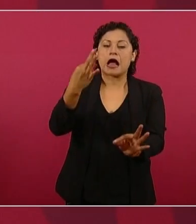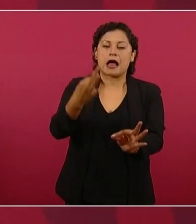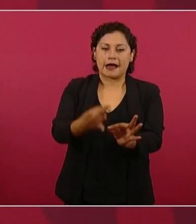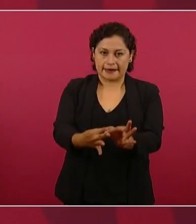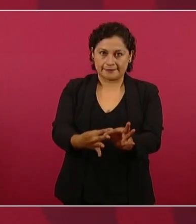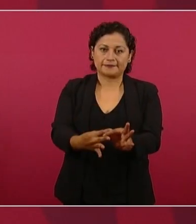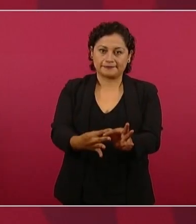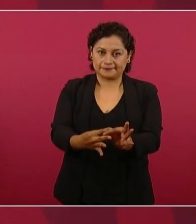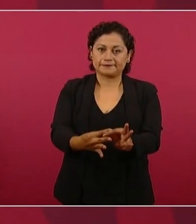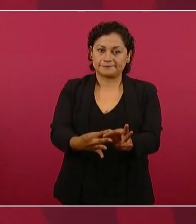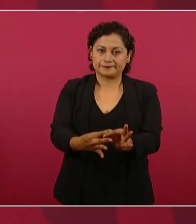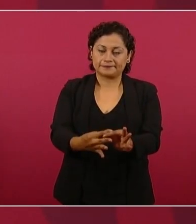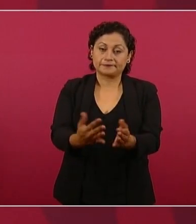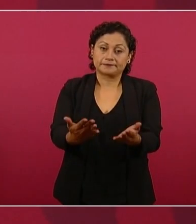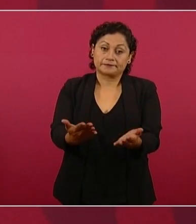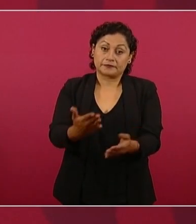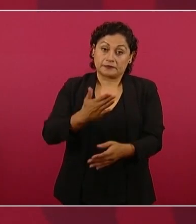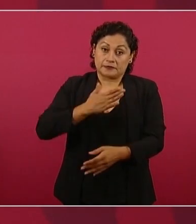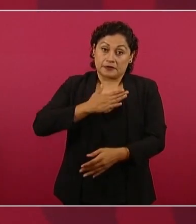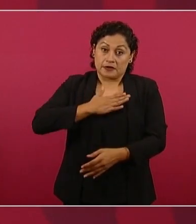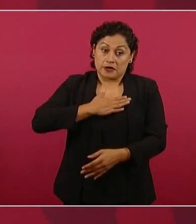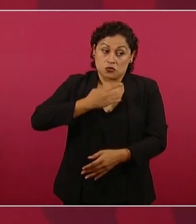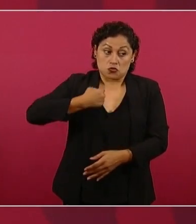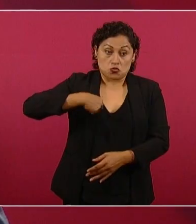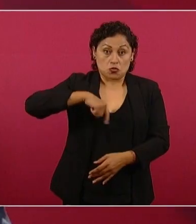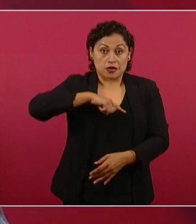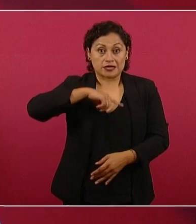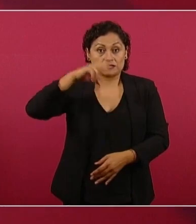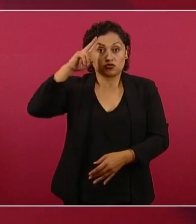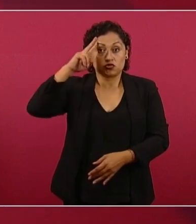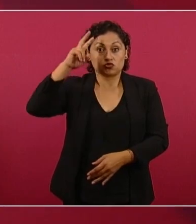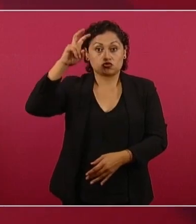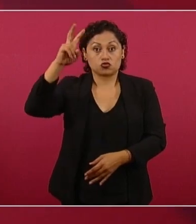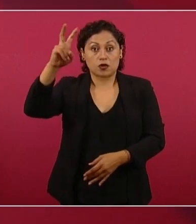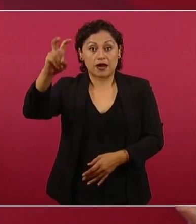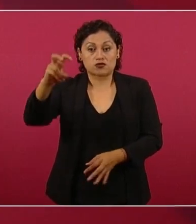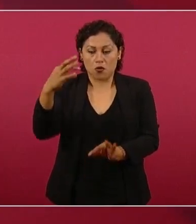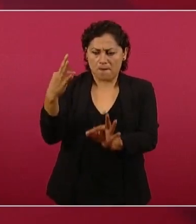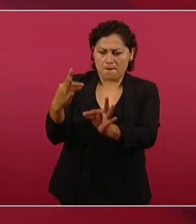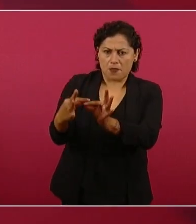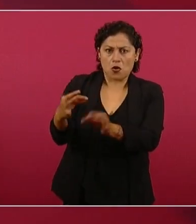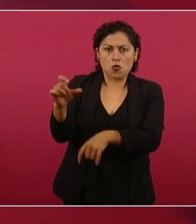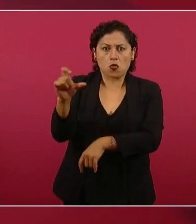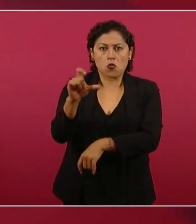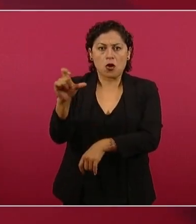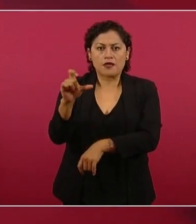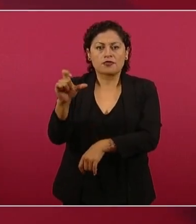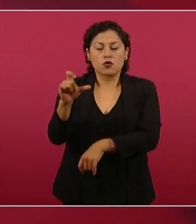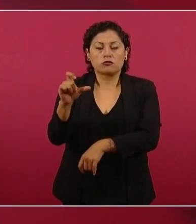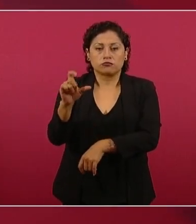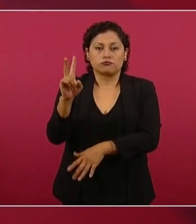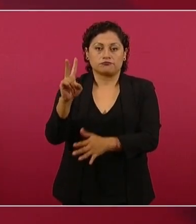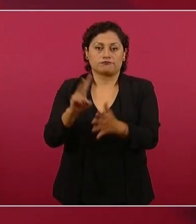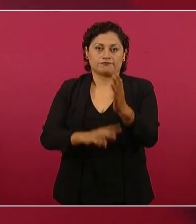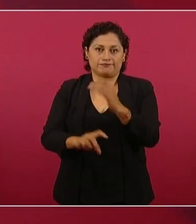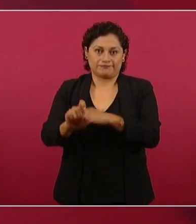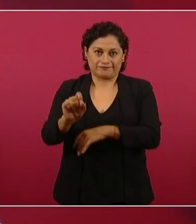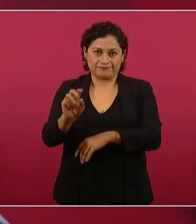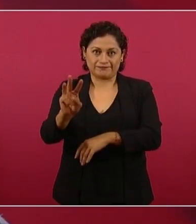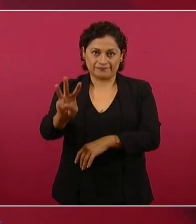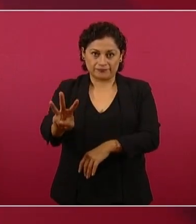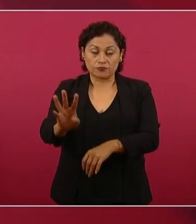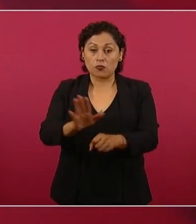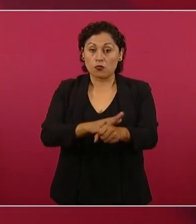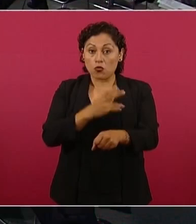el ideal, el sueño que queremos convertir en realidad el año próximo. Por eso vamos a estar aquí los martes y